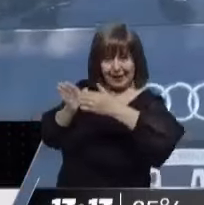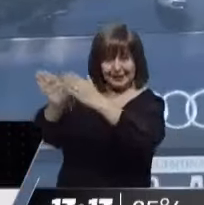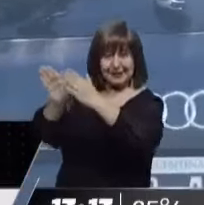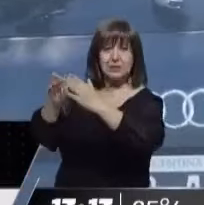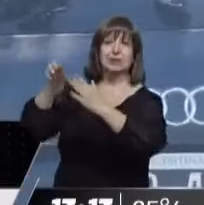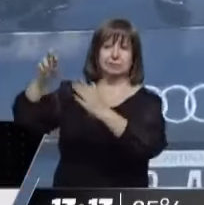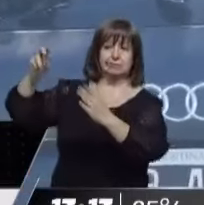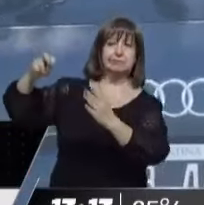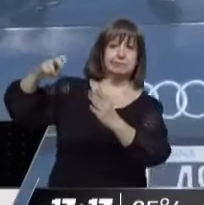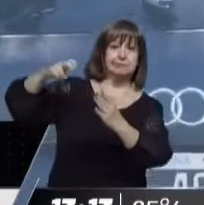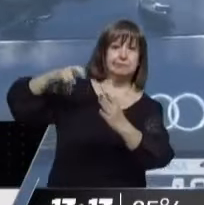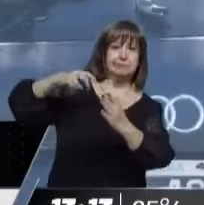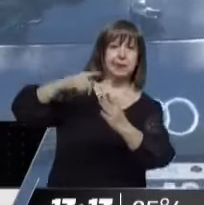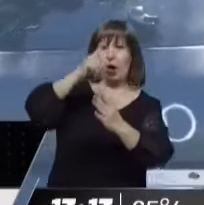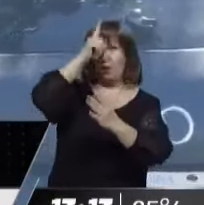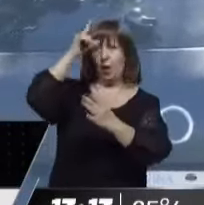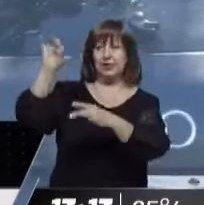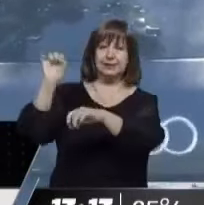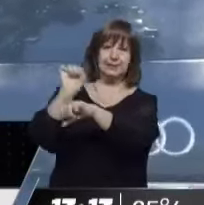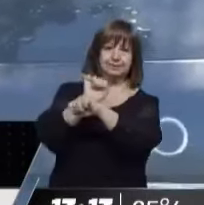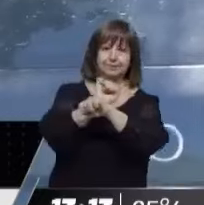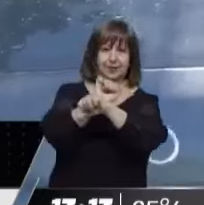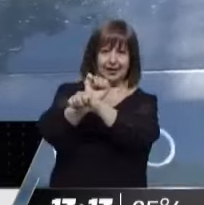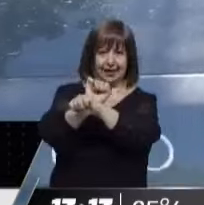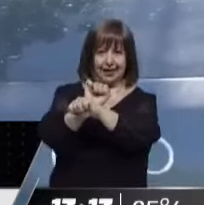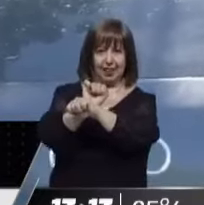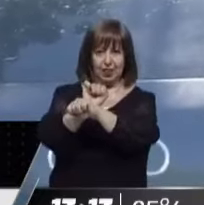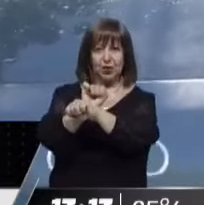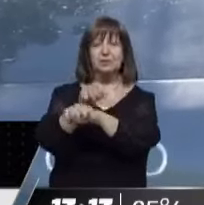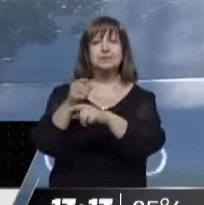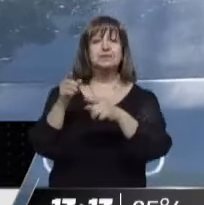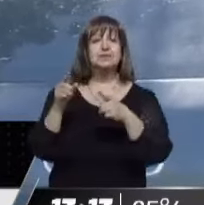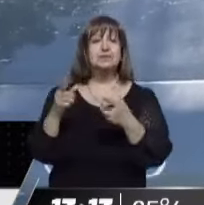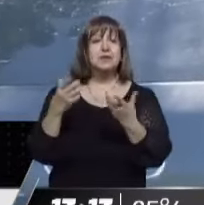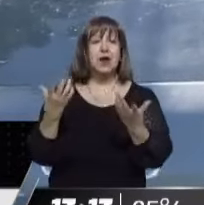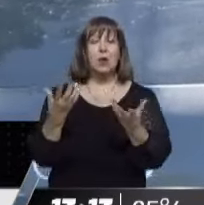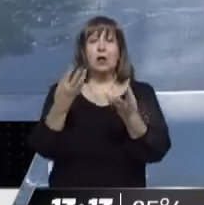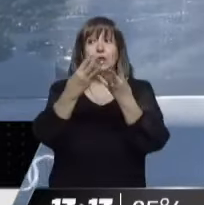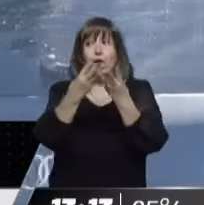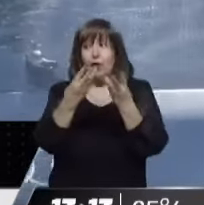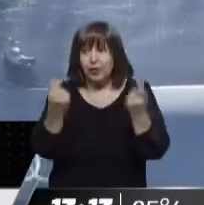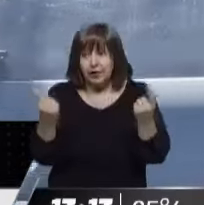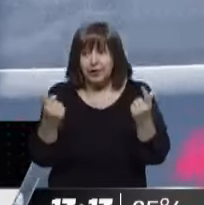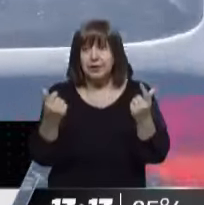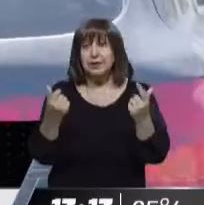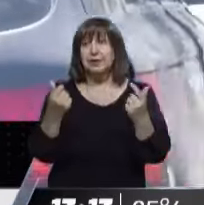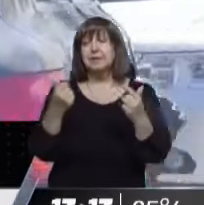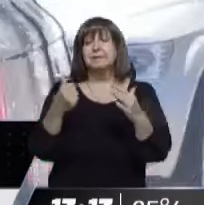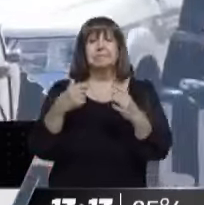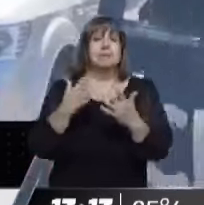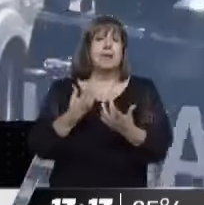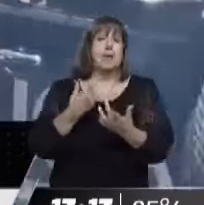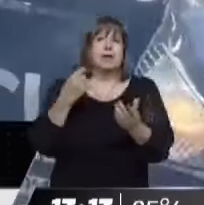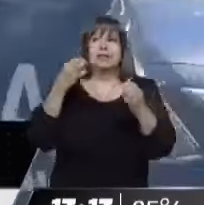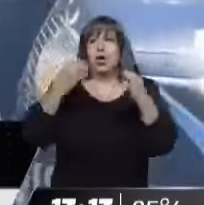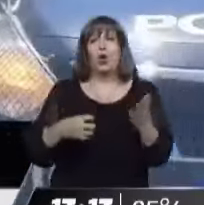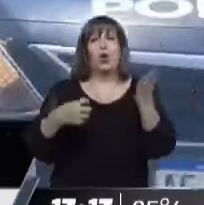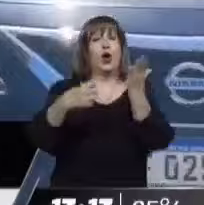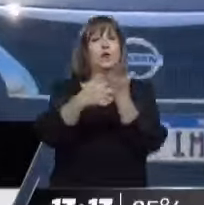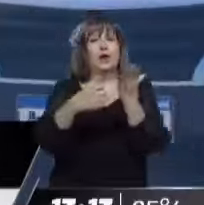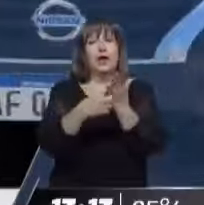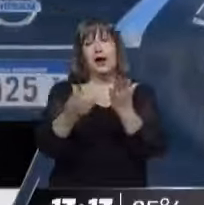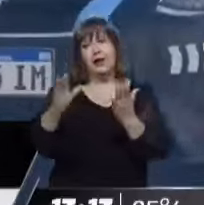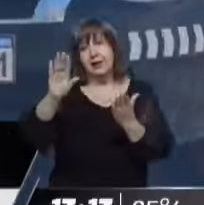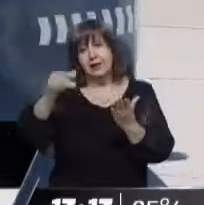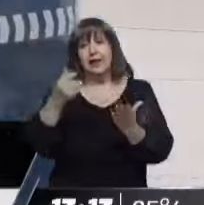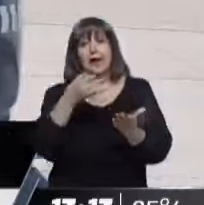salió entonces esta persona detenida. Seguramente cuando esto termine el procedimiento va a salir un fiscal, alguien va a